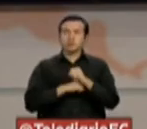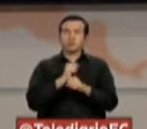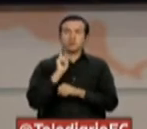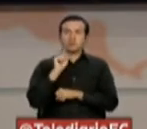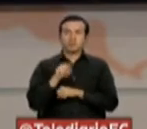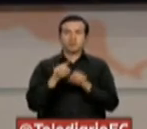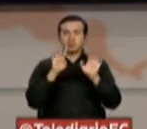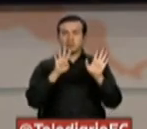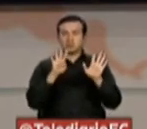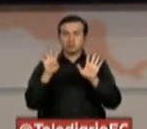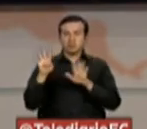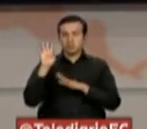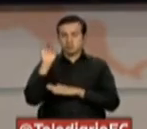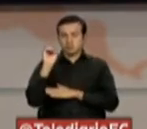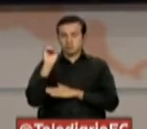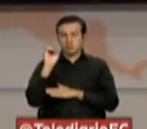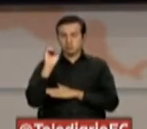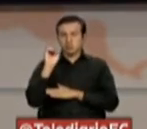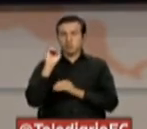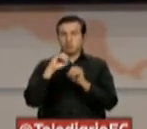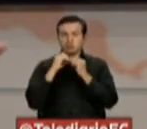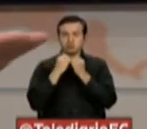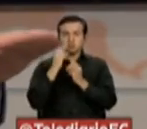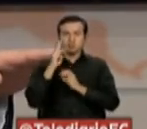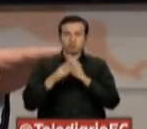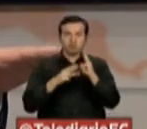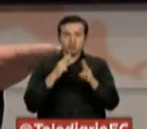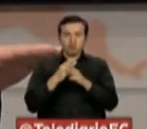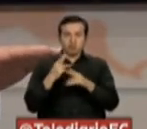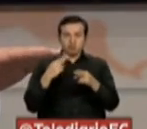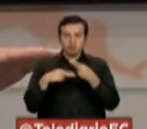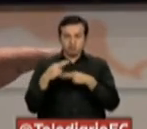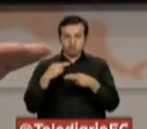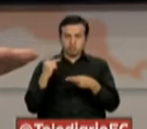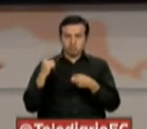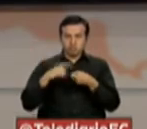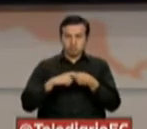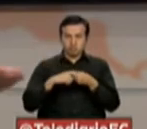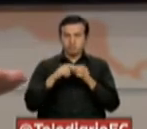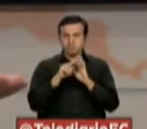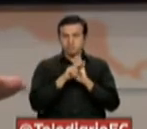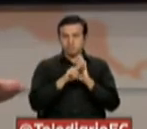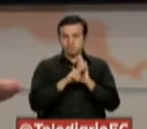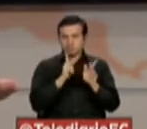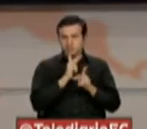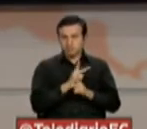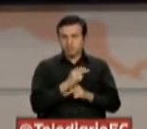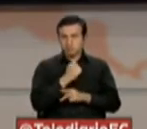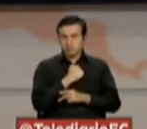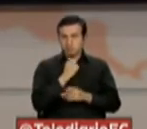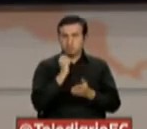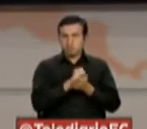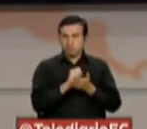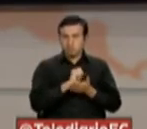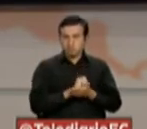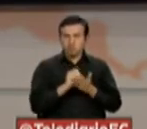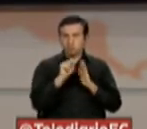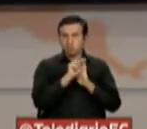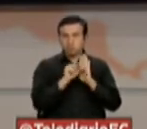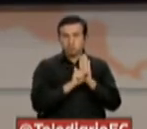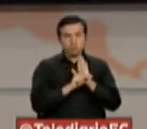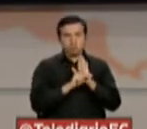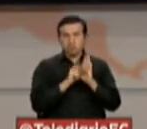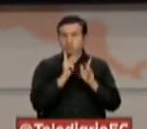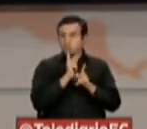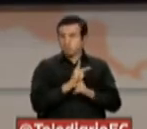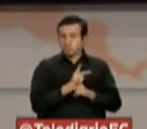la Organización Mundial de Comercio, se establece un estándar mínimo de protección en los temas de derechos intelectuales. Este estándar mínimo